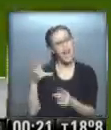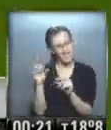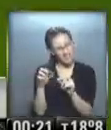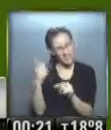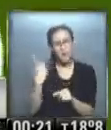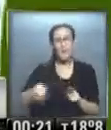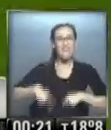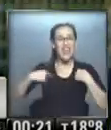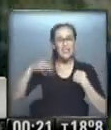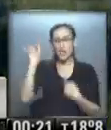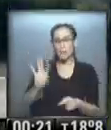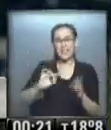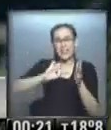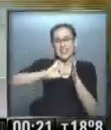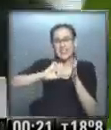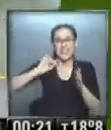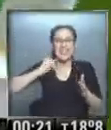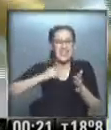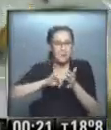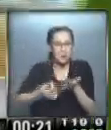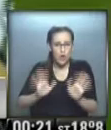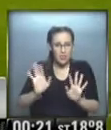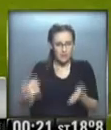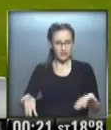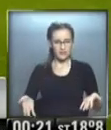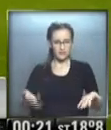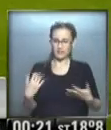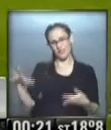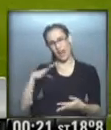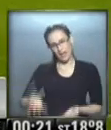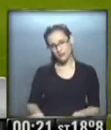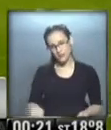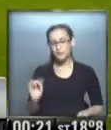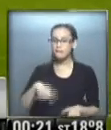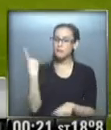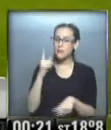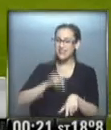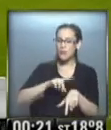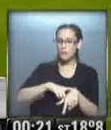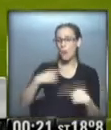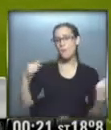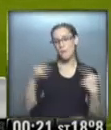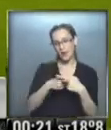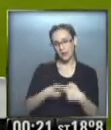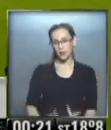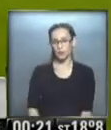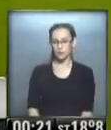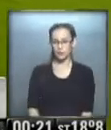solo 13 puntos y está a 10 del líder. Aquí estaba el primer tanto del partido.